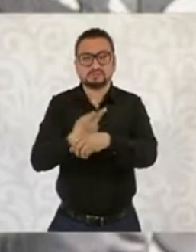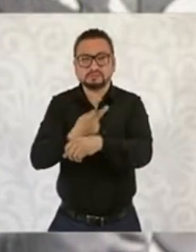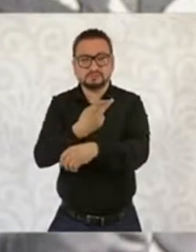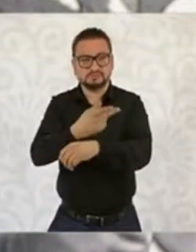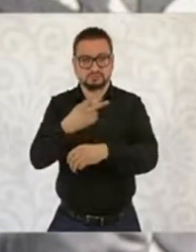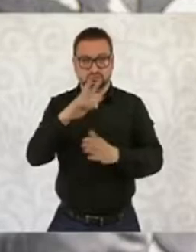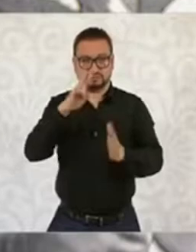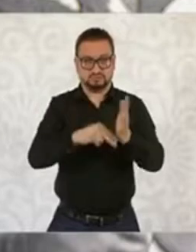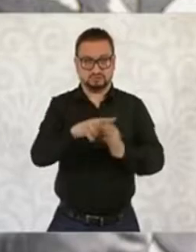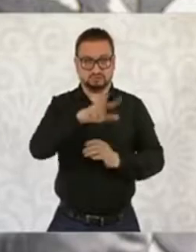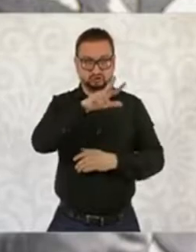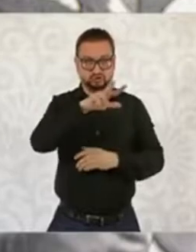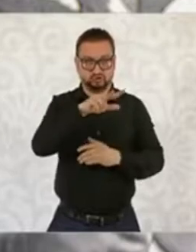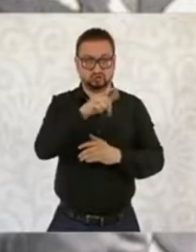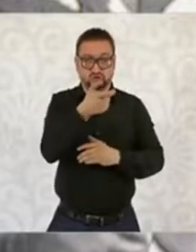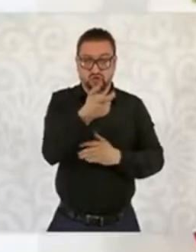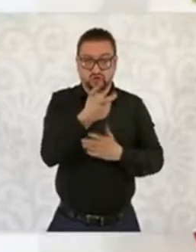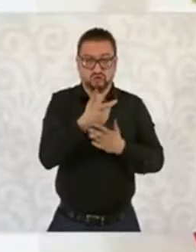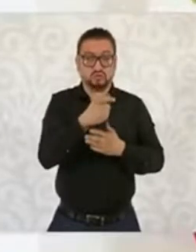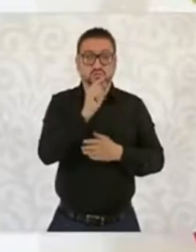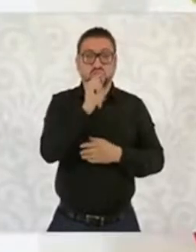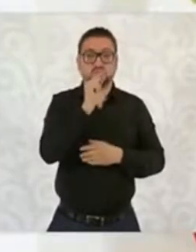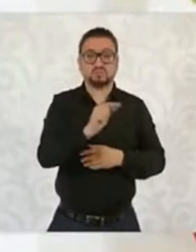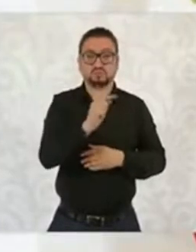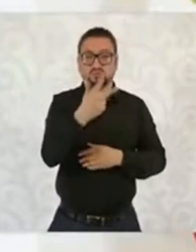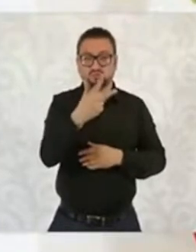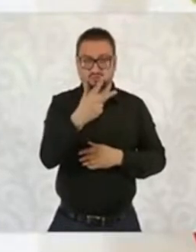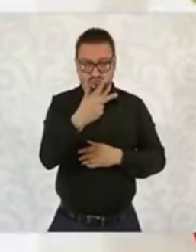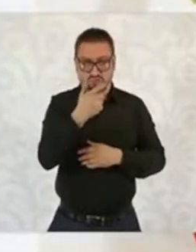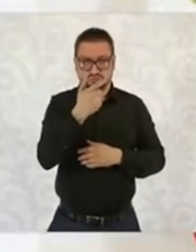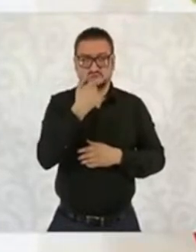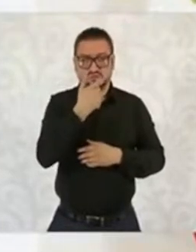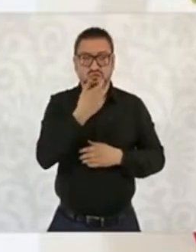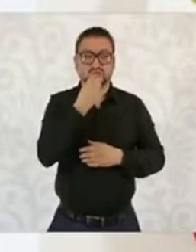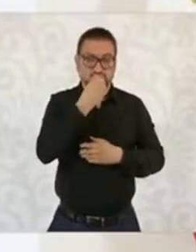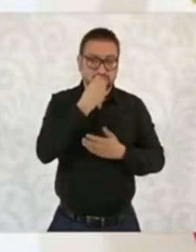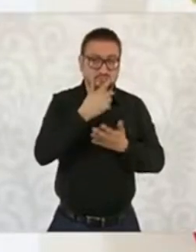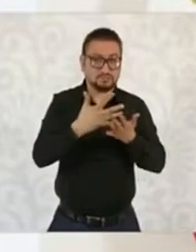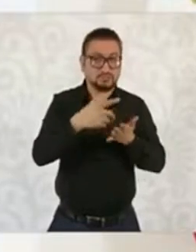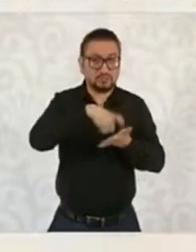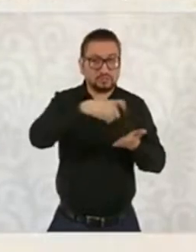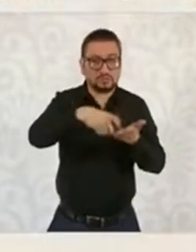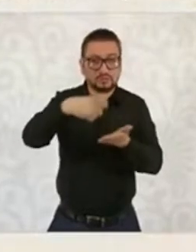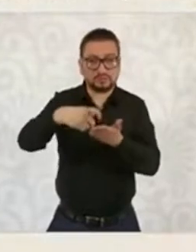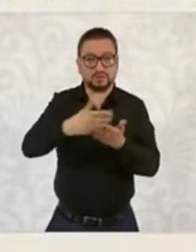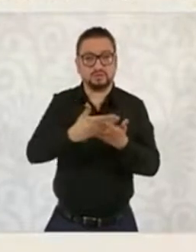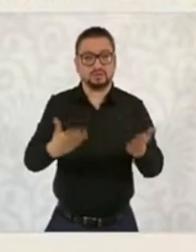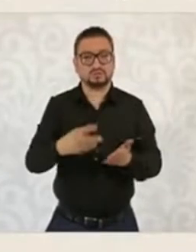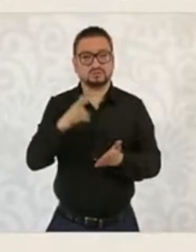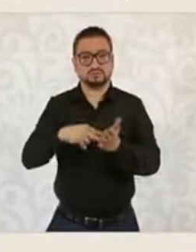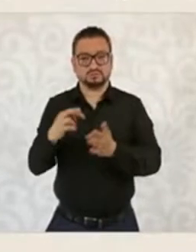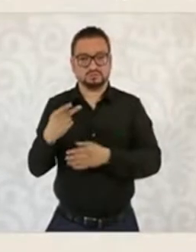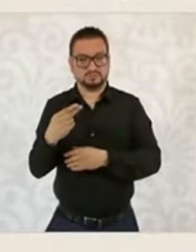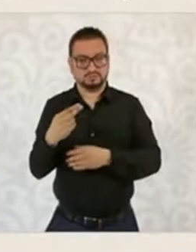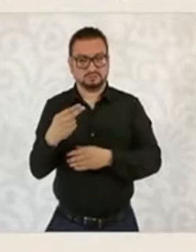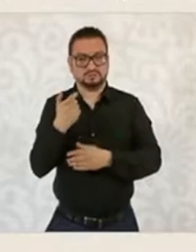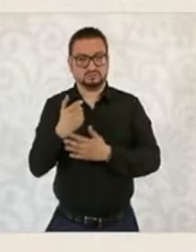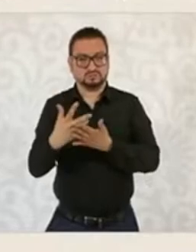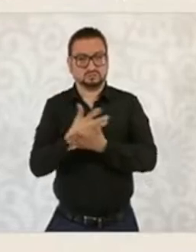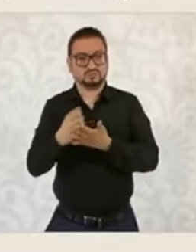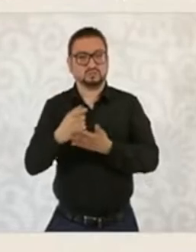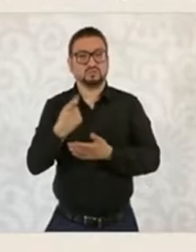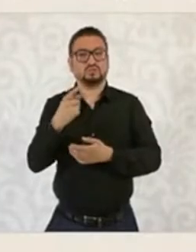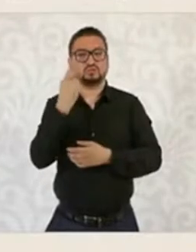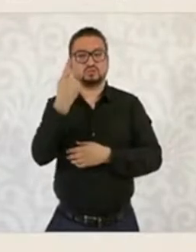2018 solo se podía comprar 0.8 canastas básicas, en 2025 el poder de compra, esto al mes de marzo,